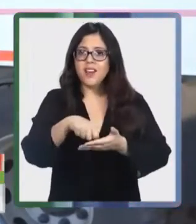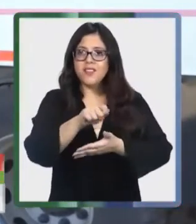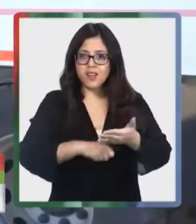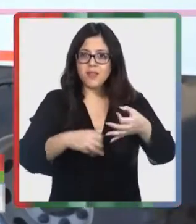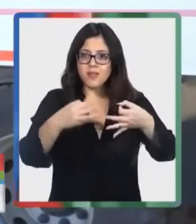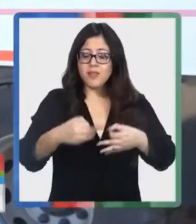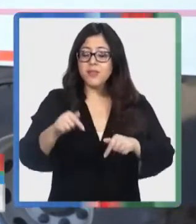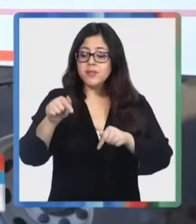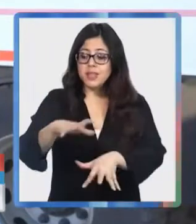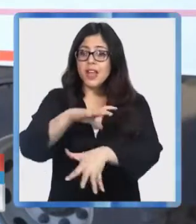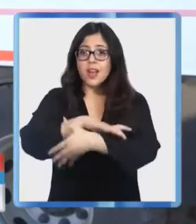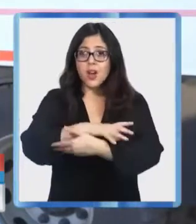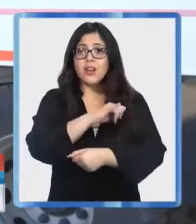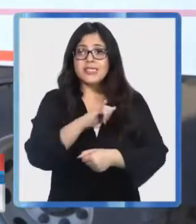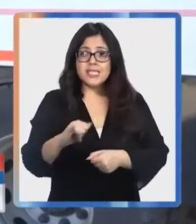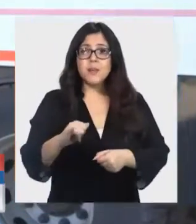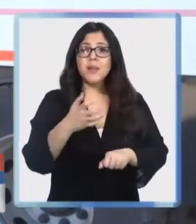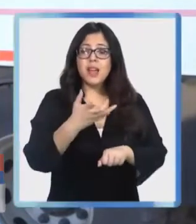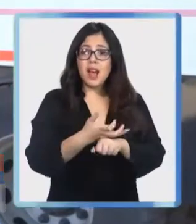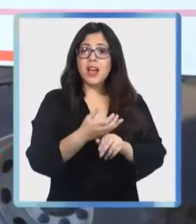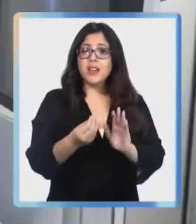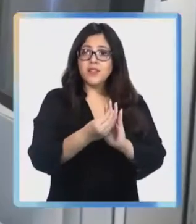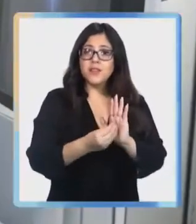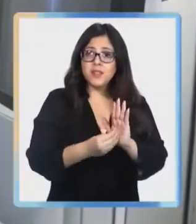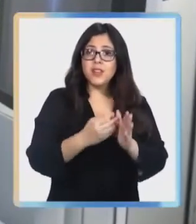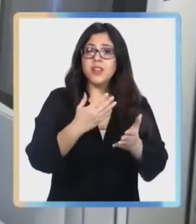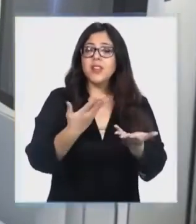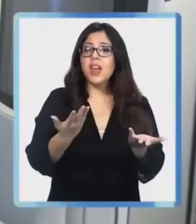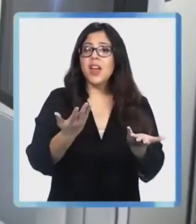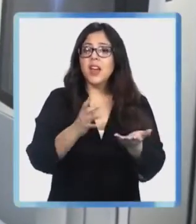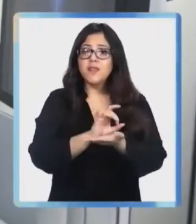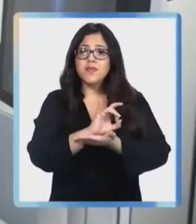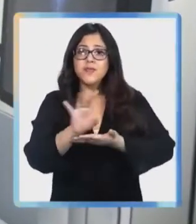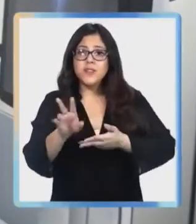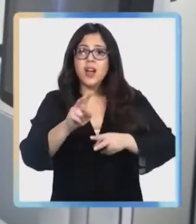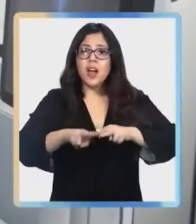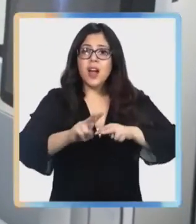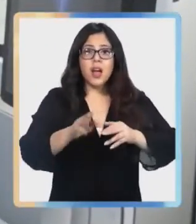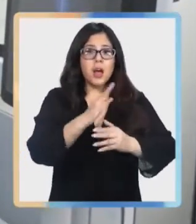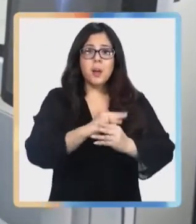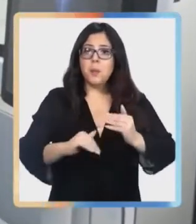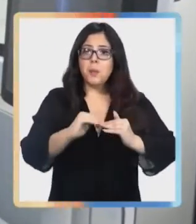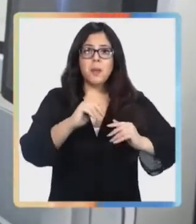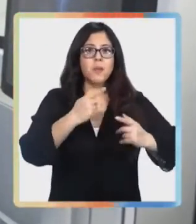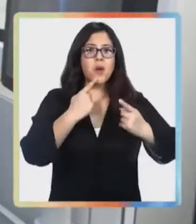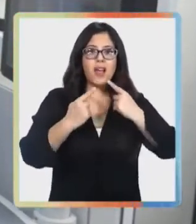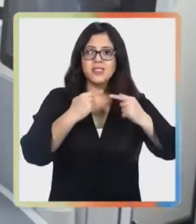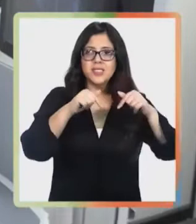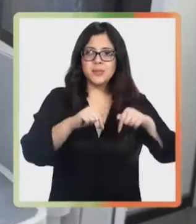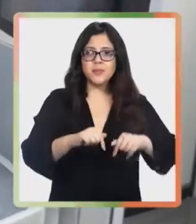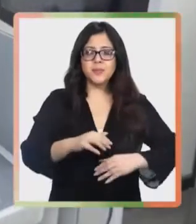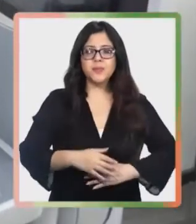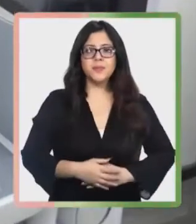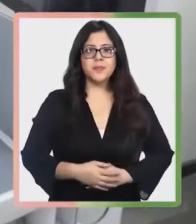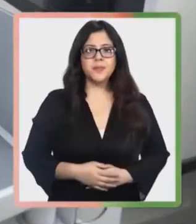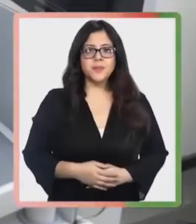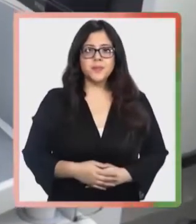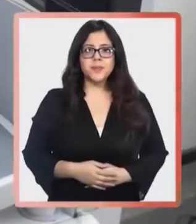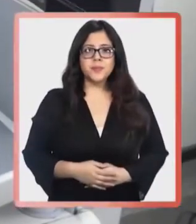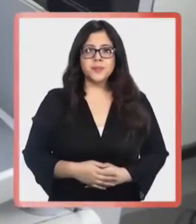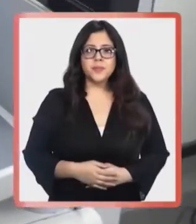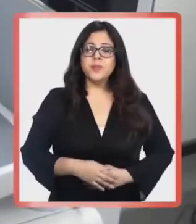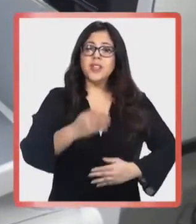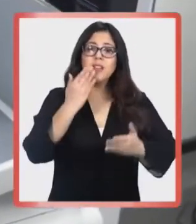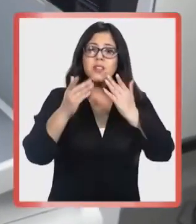se firma y ese convenio nosotros siempre tenemos establecido donde los derivamos a realizar el mismo examen que estamos tomando acá